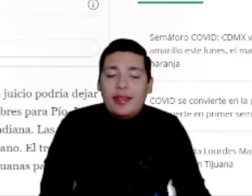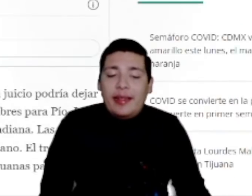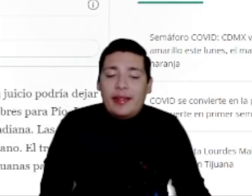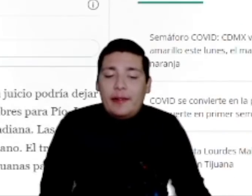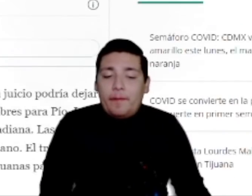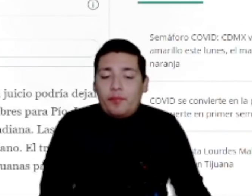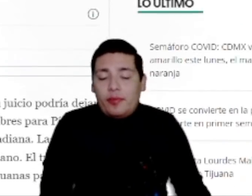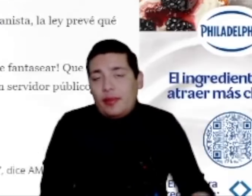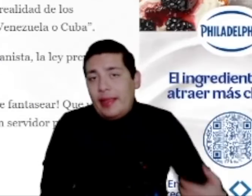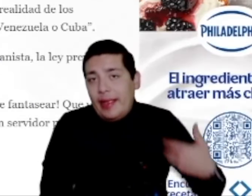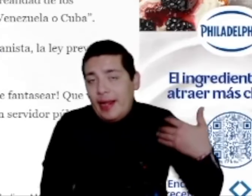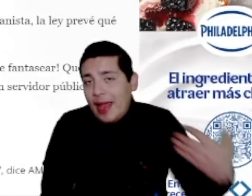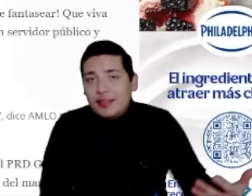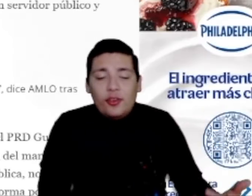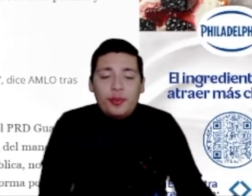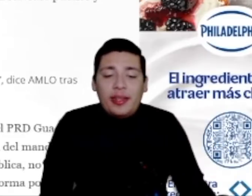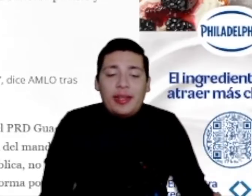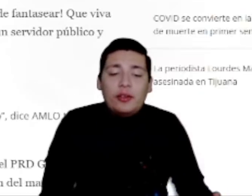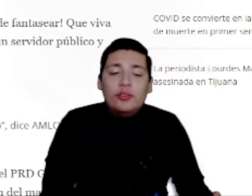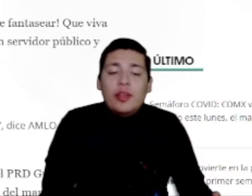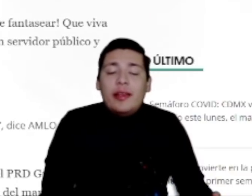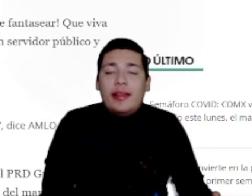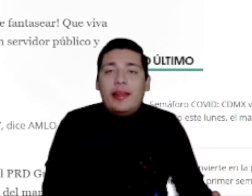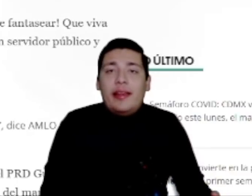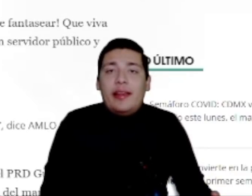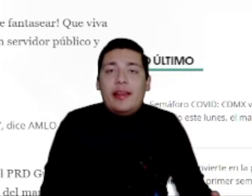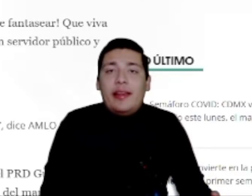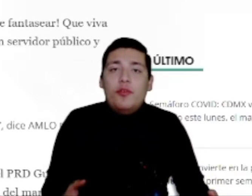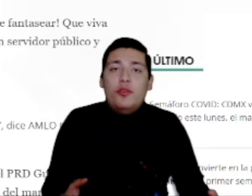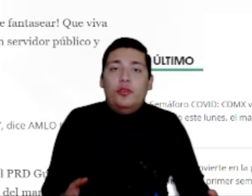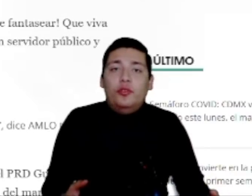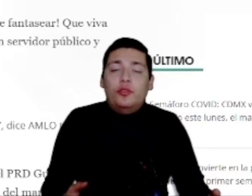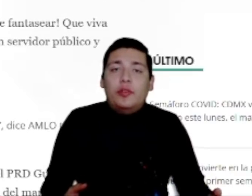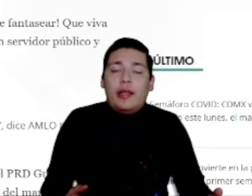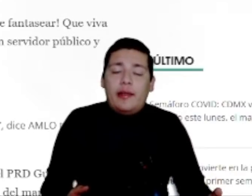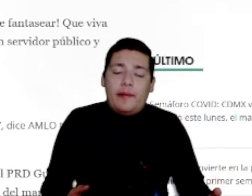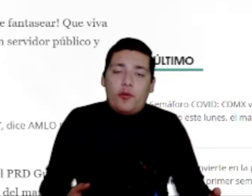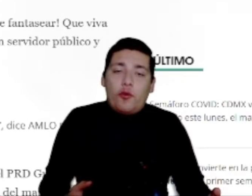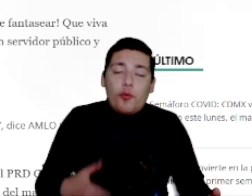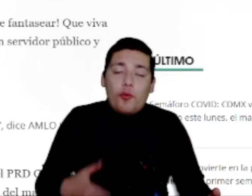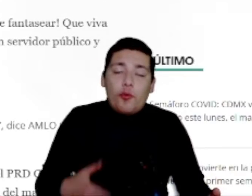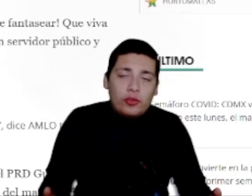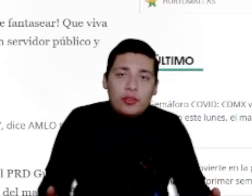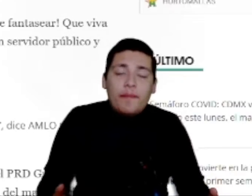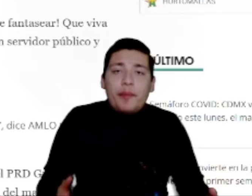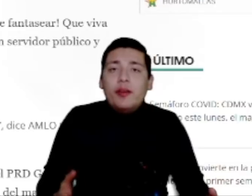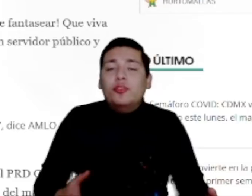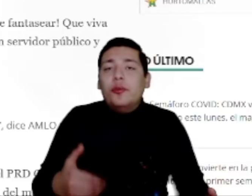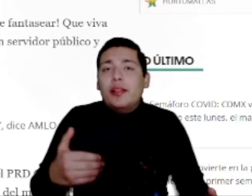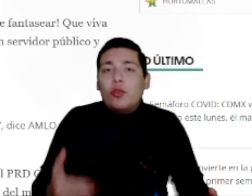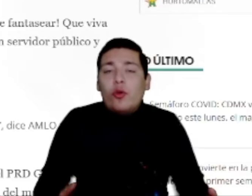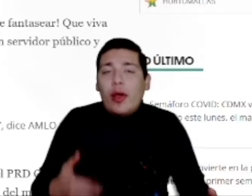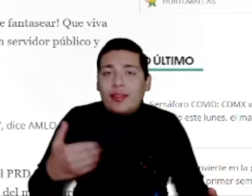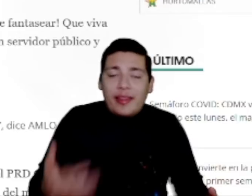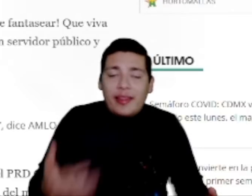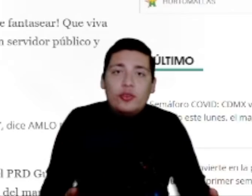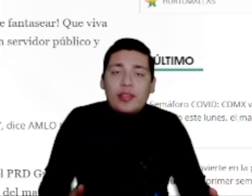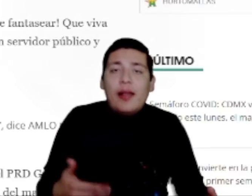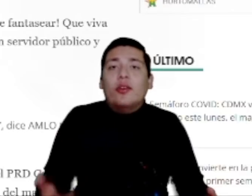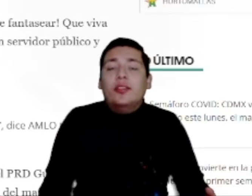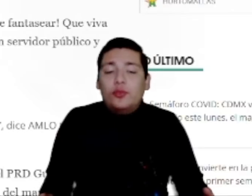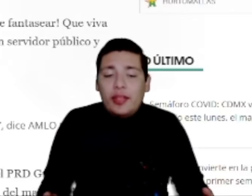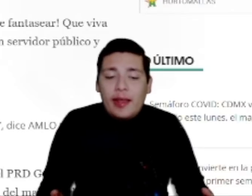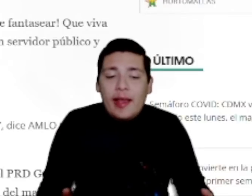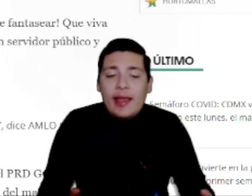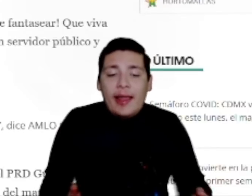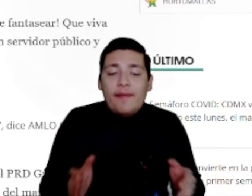pues que las y los mexicanos estemos cubiertos, pero sobre todo atentos a